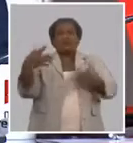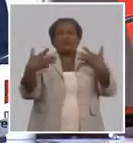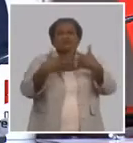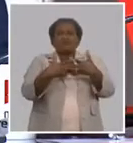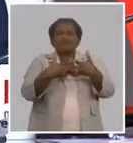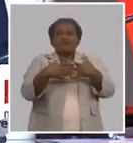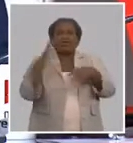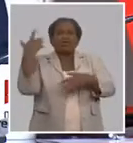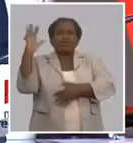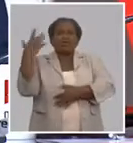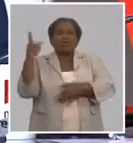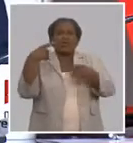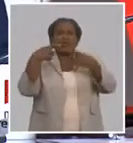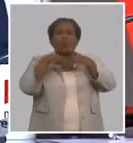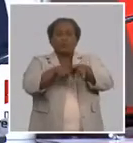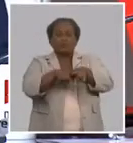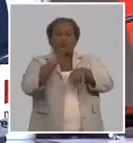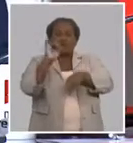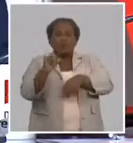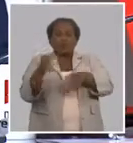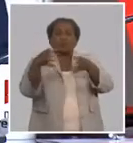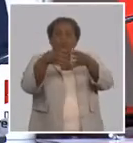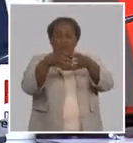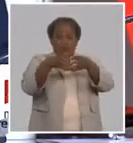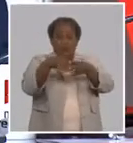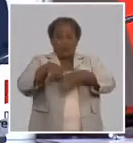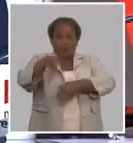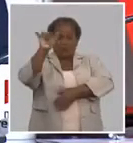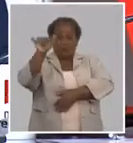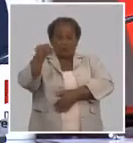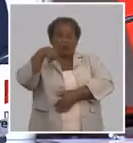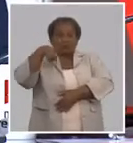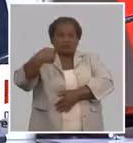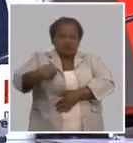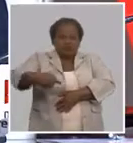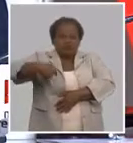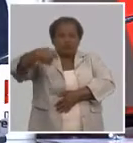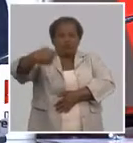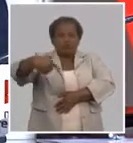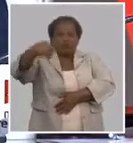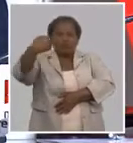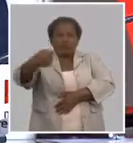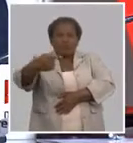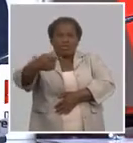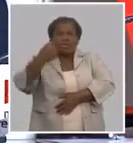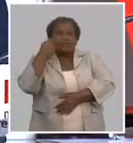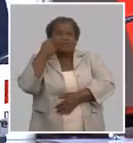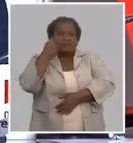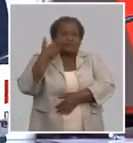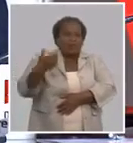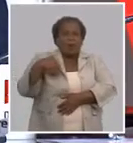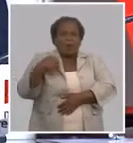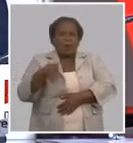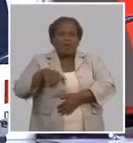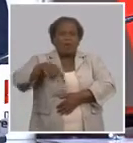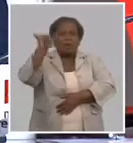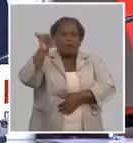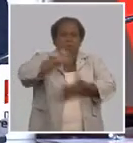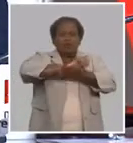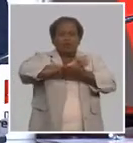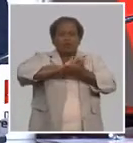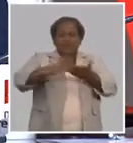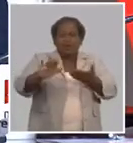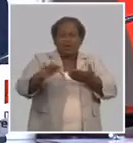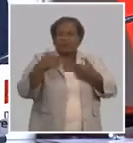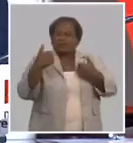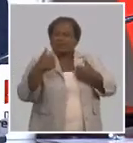conjunto con el ya cc día a día y va identificando qué vuelo se debía autorizar que diera respuesta